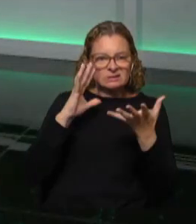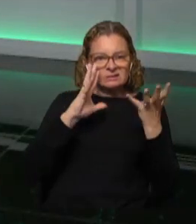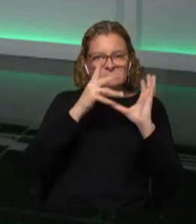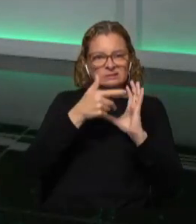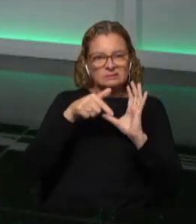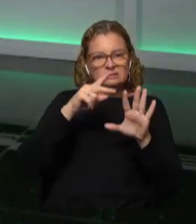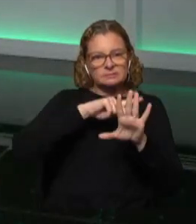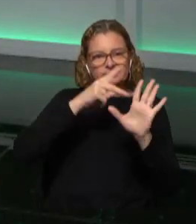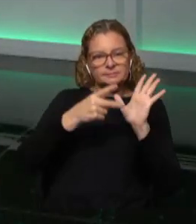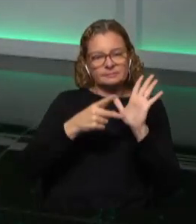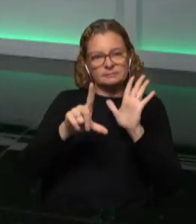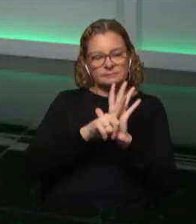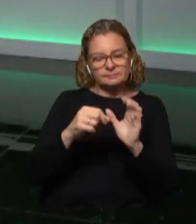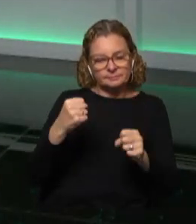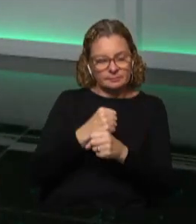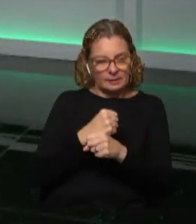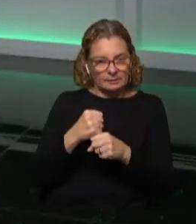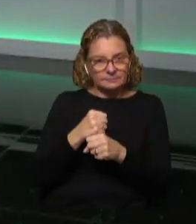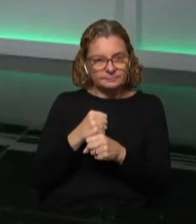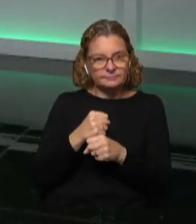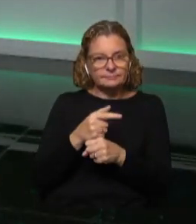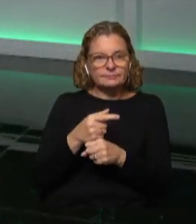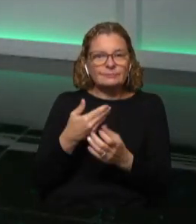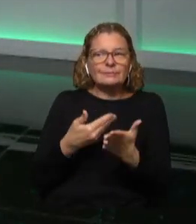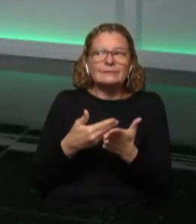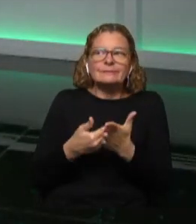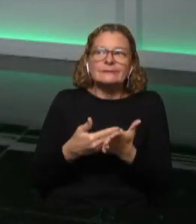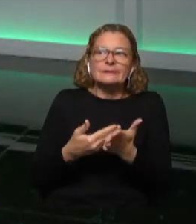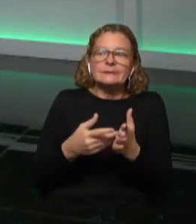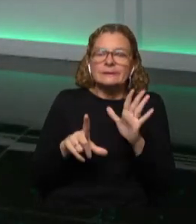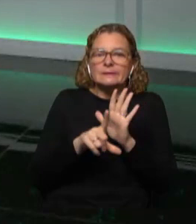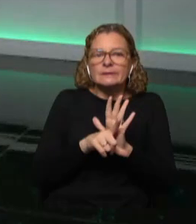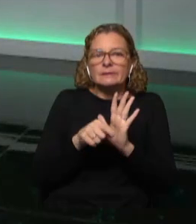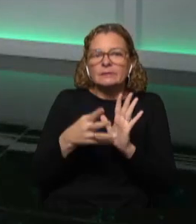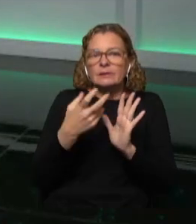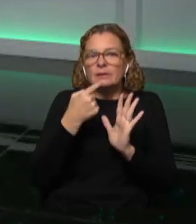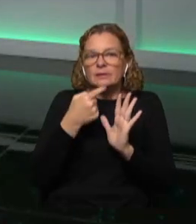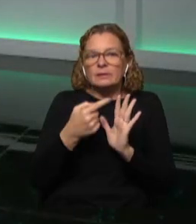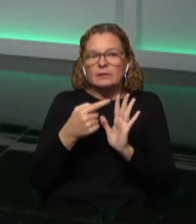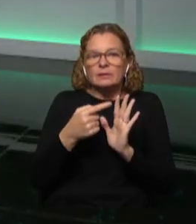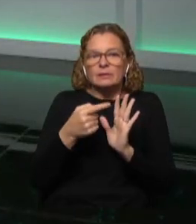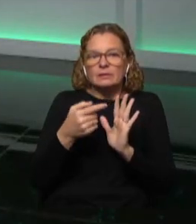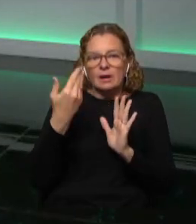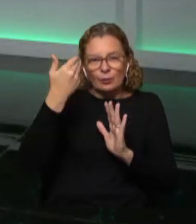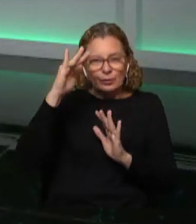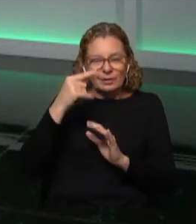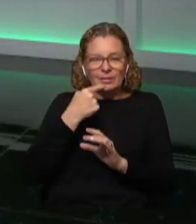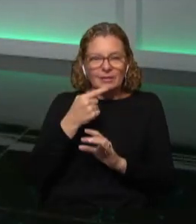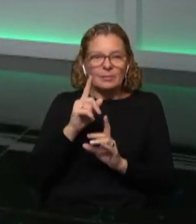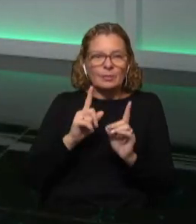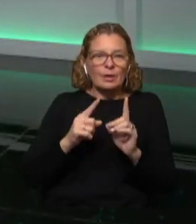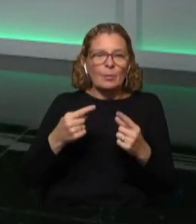este proyecto de ley que se está por aprobar, si cubre un vacío legal, bueno, esto es lo que dicen los legisladores y las autoridades, pero hay